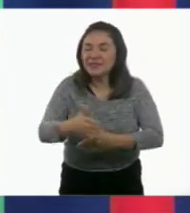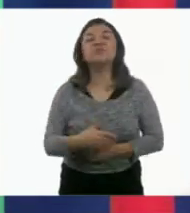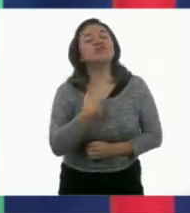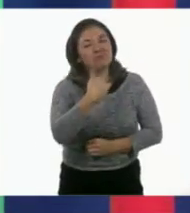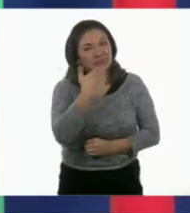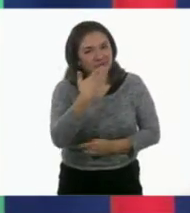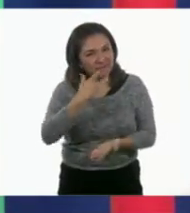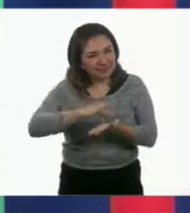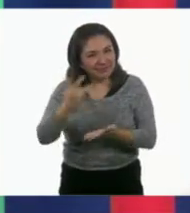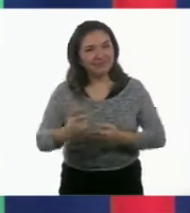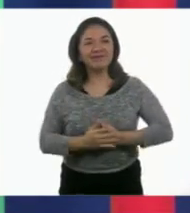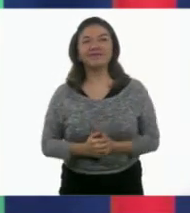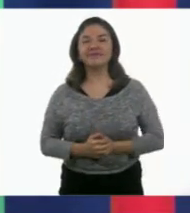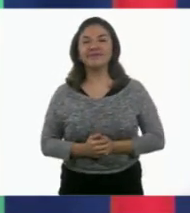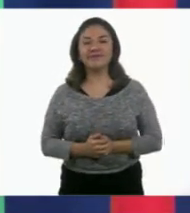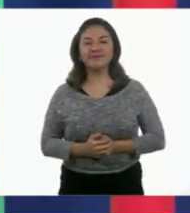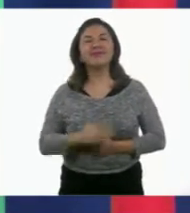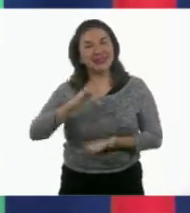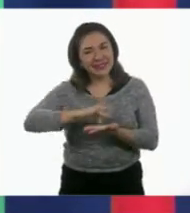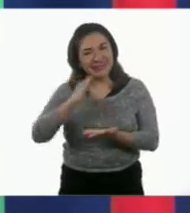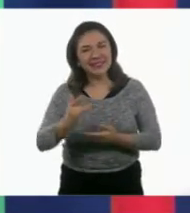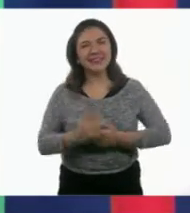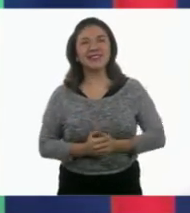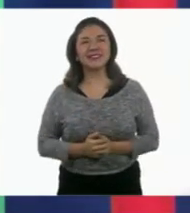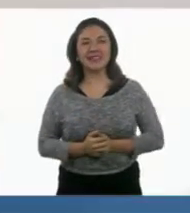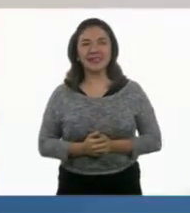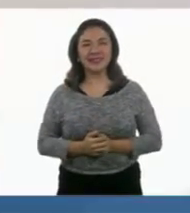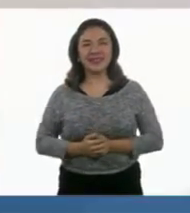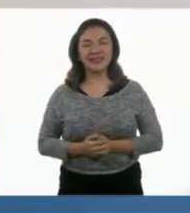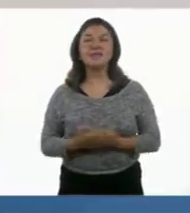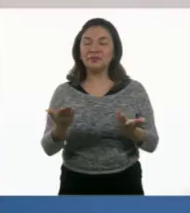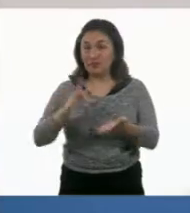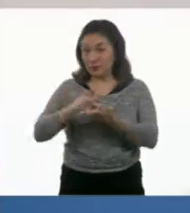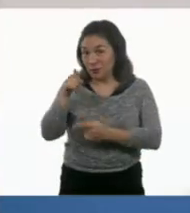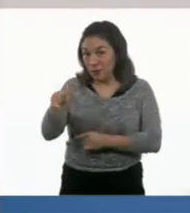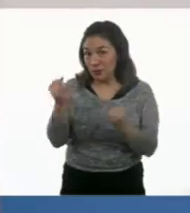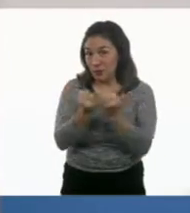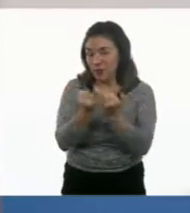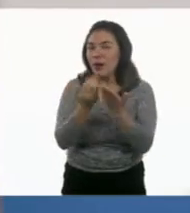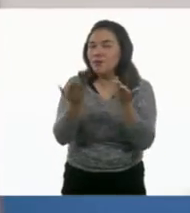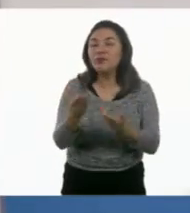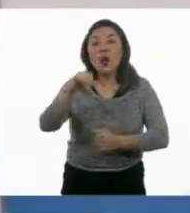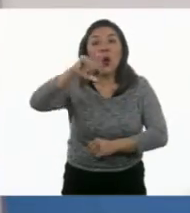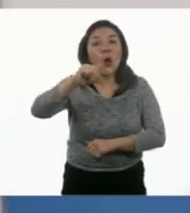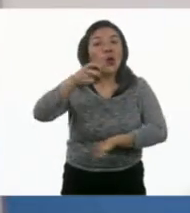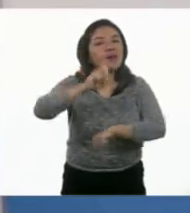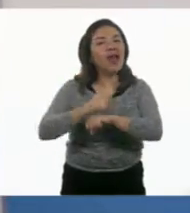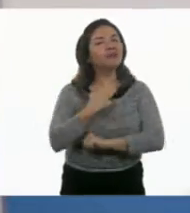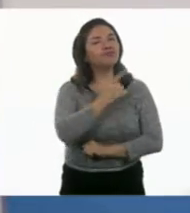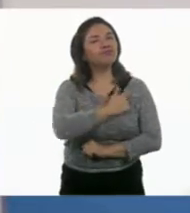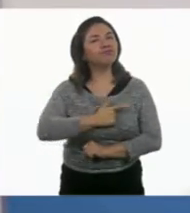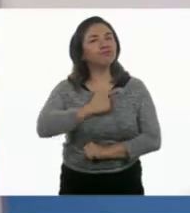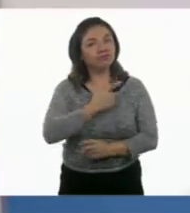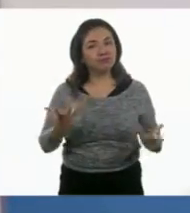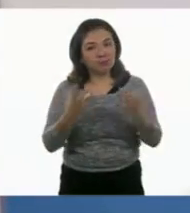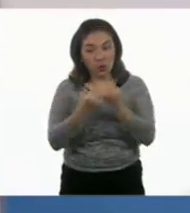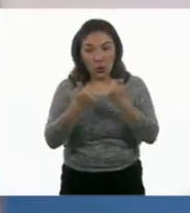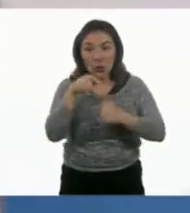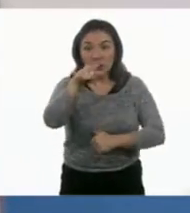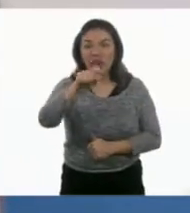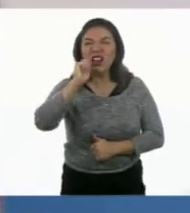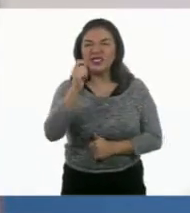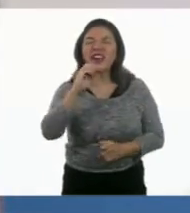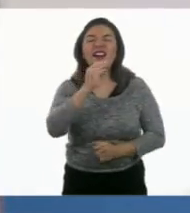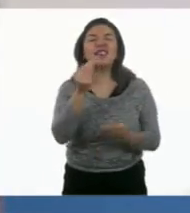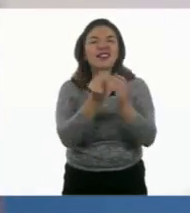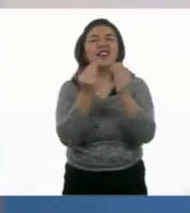bien. Muchas gracias. Gracias a usted. Amigos, hoy tenemos el gusto de estar con ustedes en esta clase de